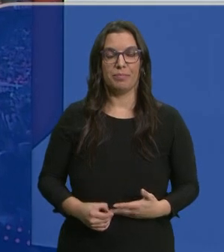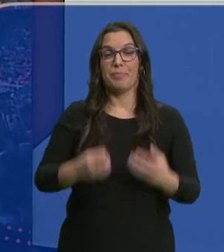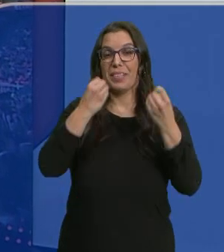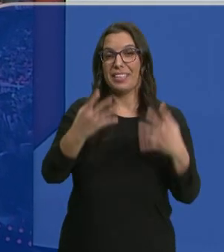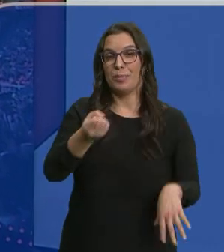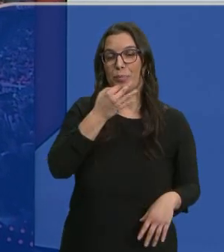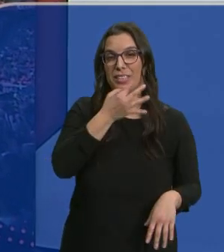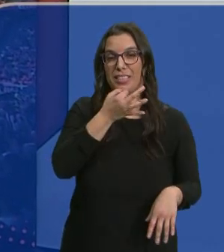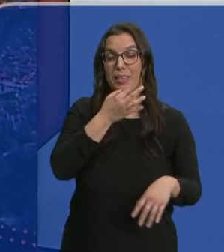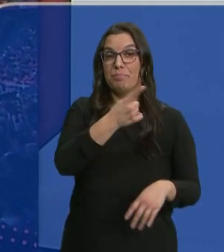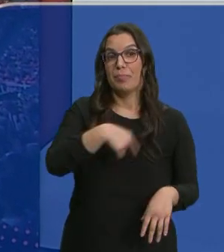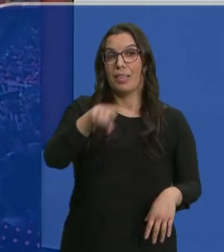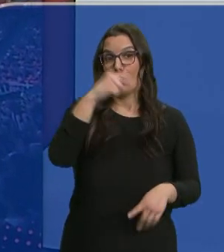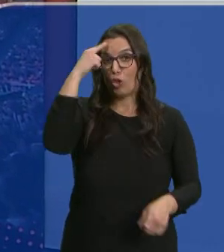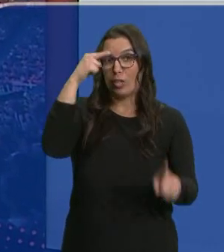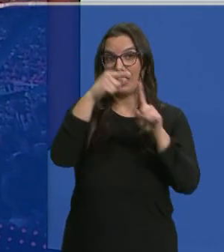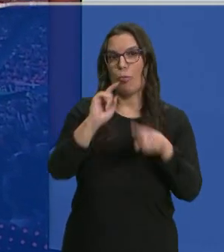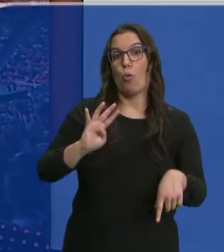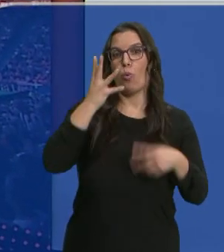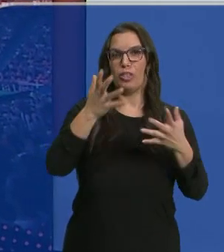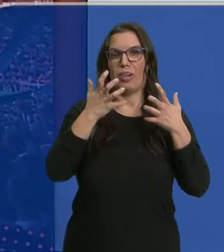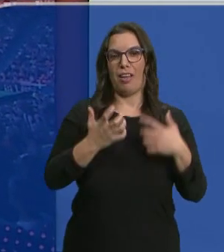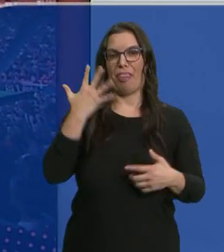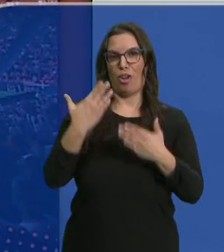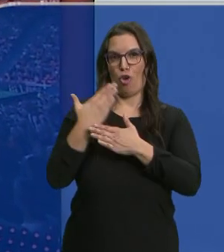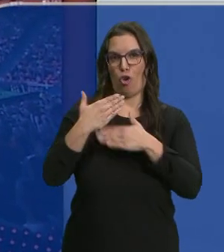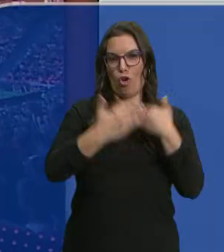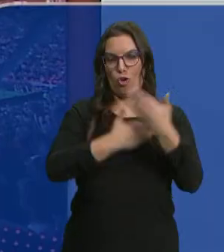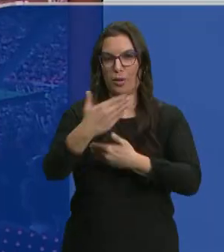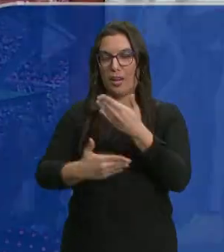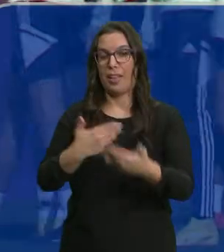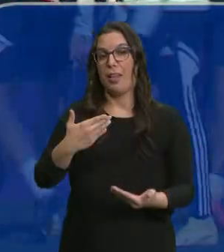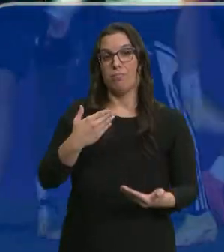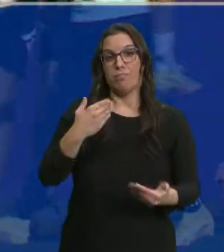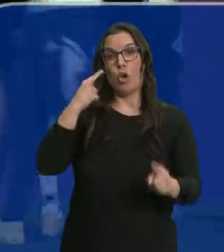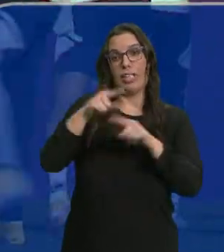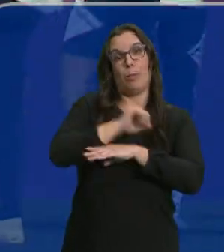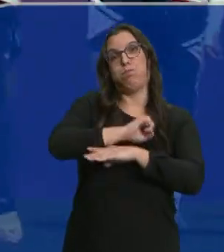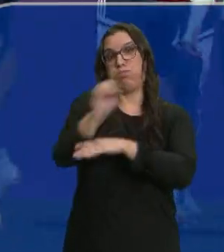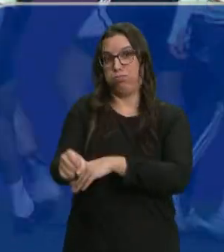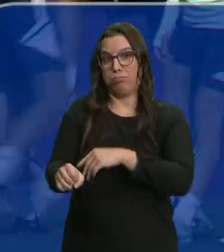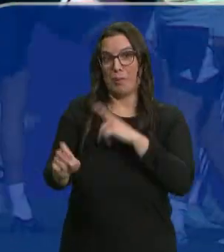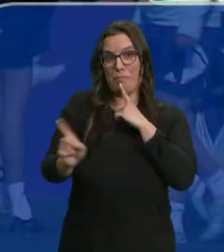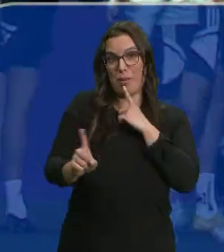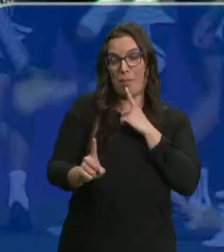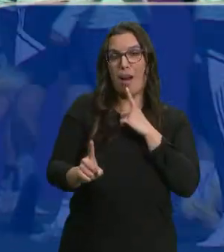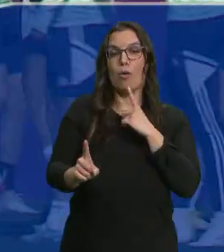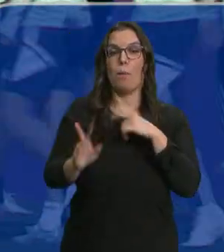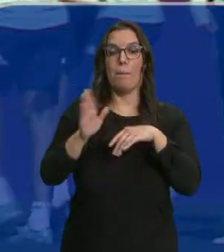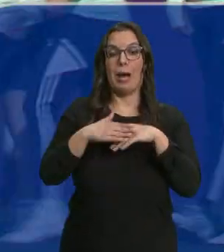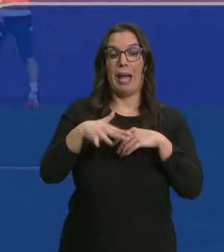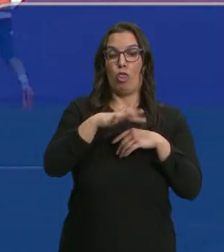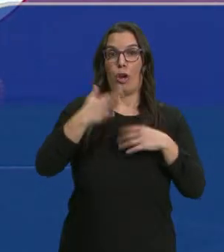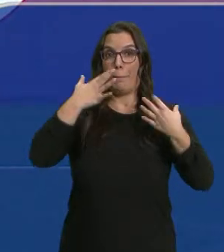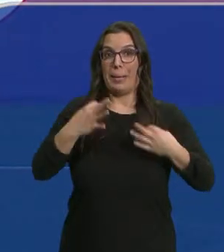¿Qué tal? Muy buenas tardes. Los de Pacheta persiguen la cuarta victoria en 5 jornadas. La intención no es otra que tumbar al Athletic, alejarse todavía más de la